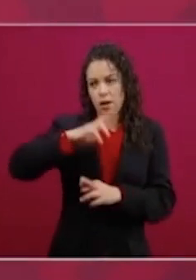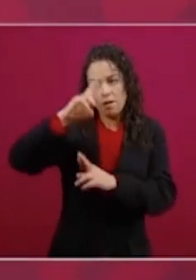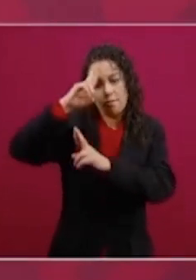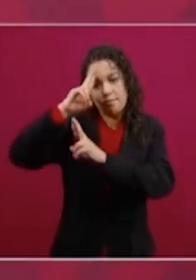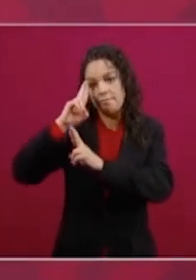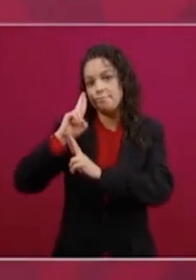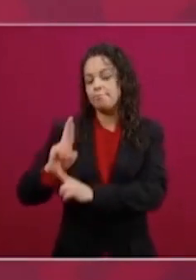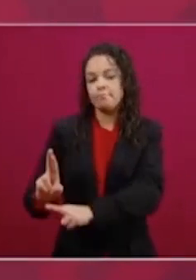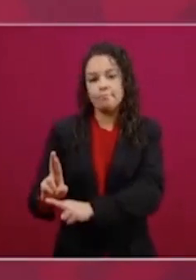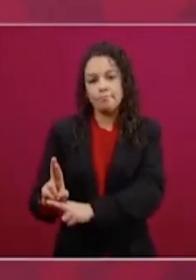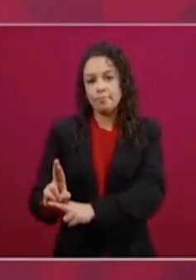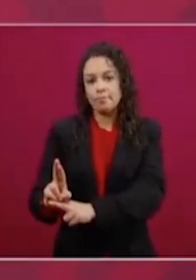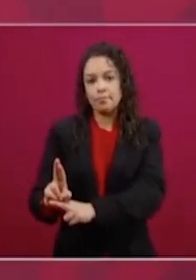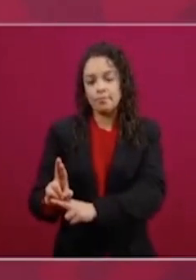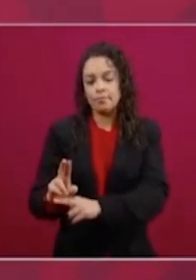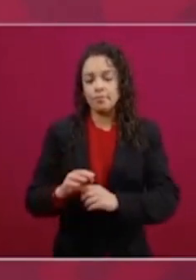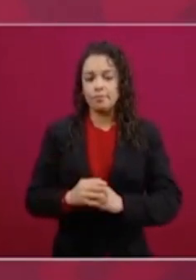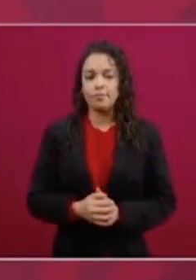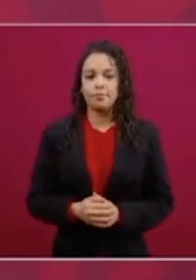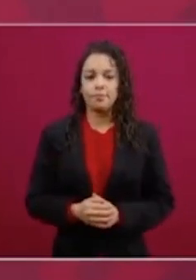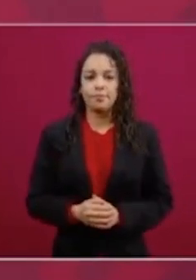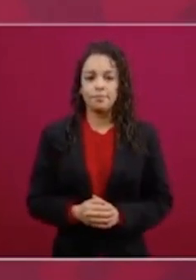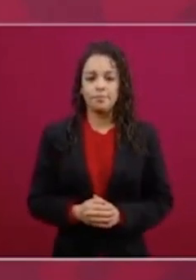Creo que el reducir